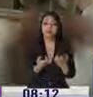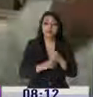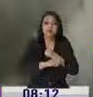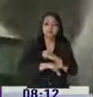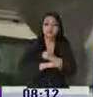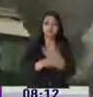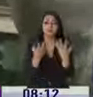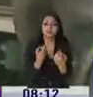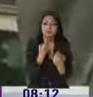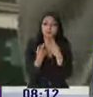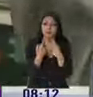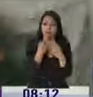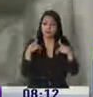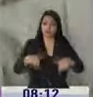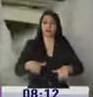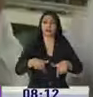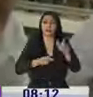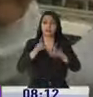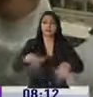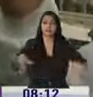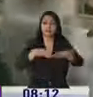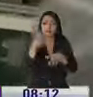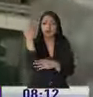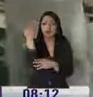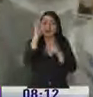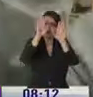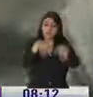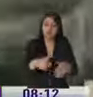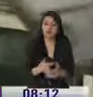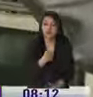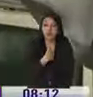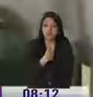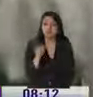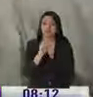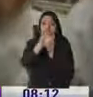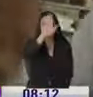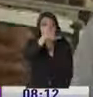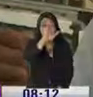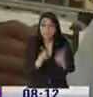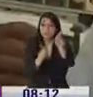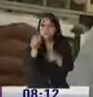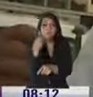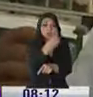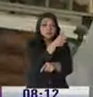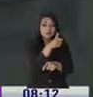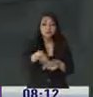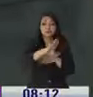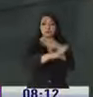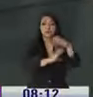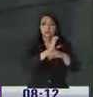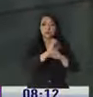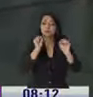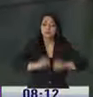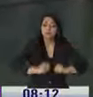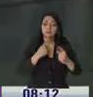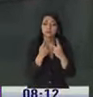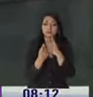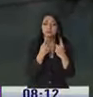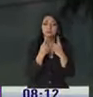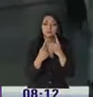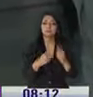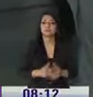diálogo, aquí está la gente, señor alcalde, no yo, aquí están los moradores del noroccidente. Al